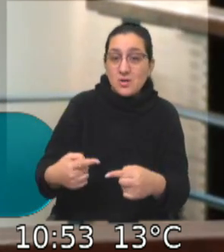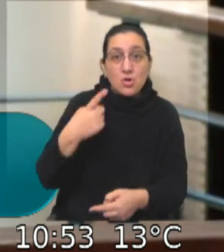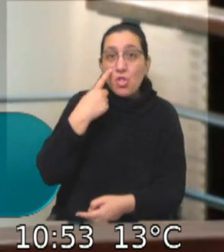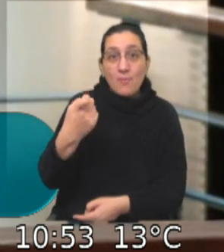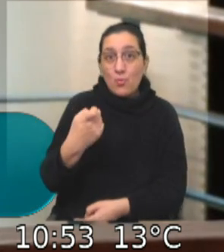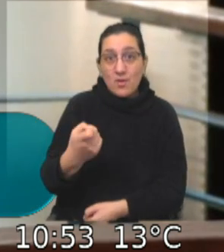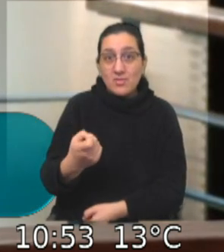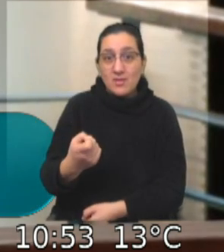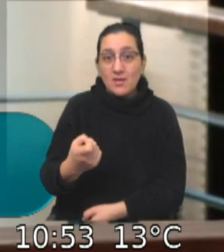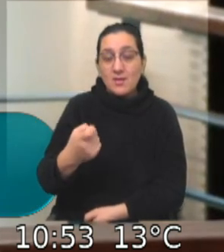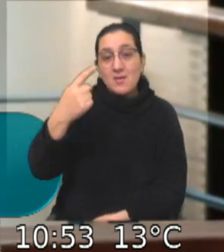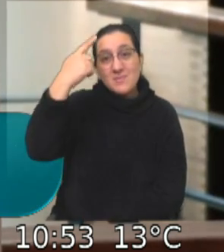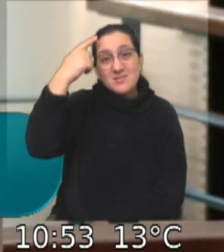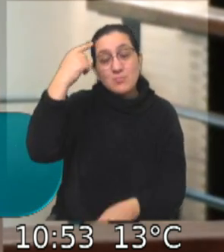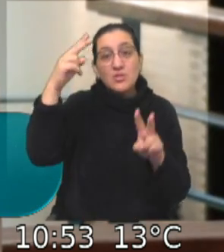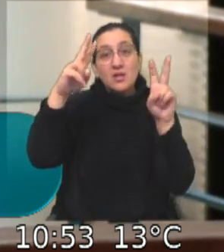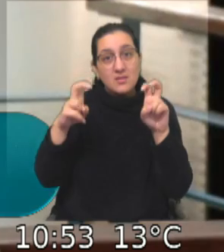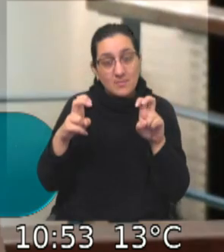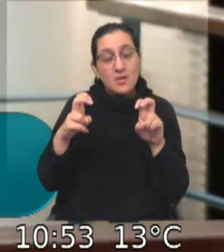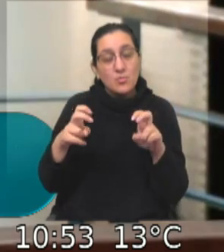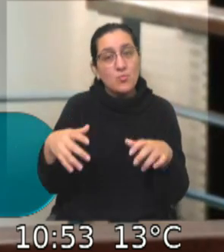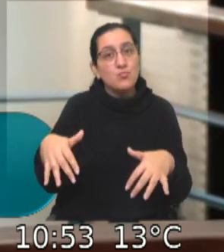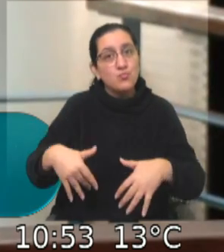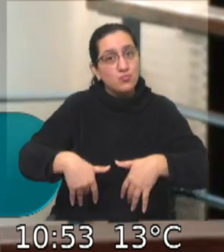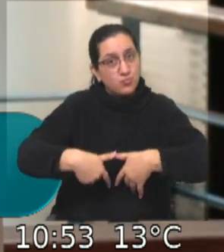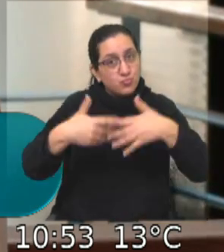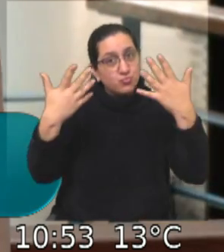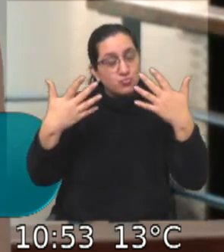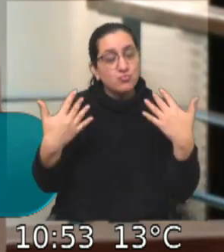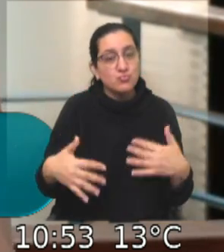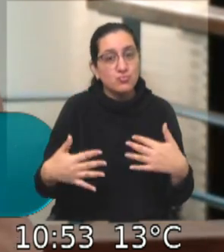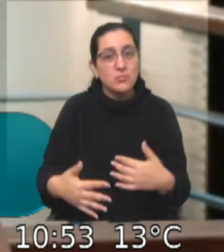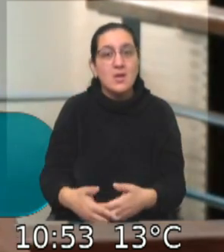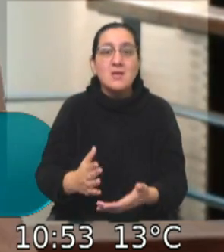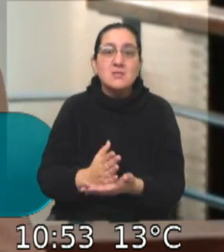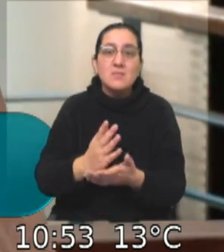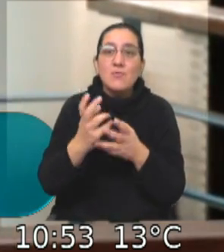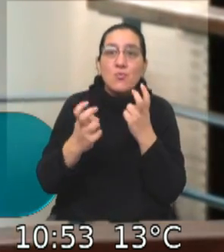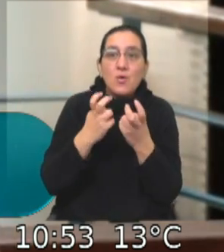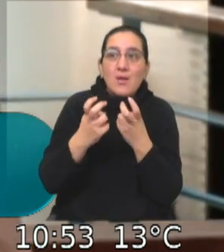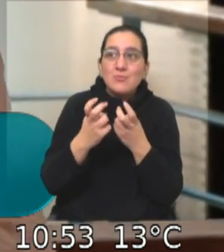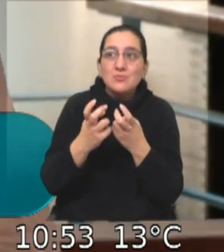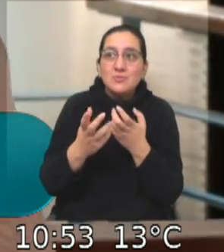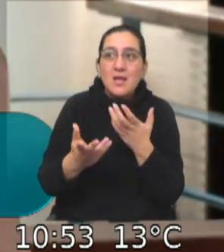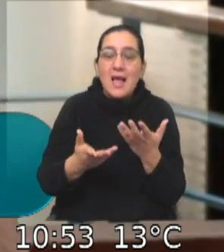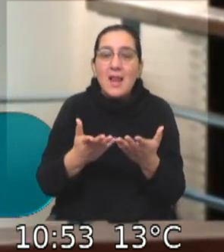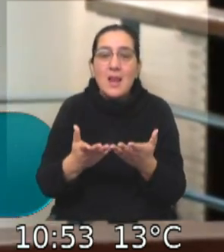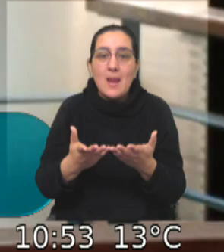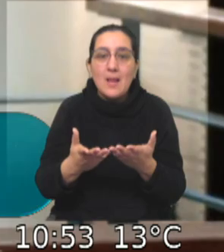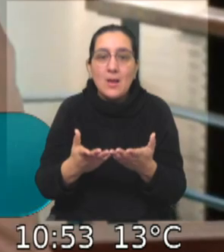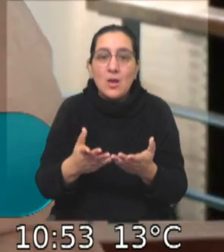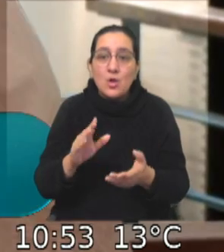hacen pensar el tema como lo debemos pensar y posicionarnos en el tema, ¿no? Y siempre buscamos esa reacción e intención, ¿no?